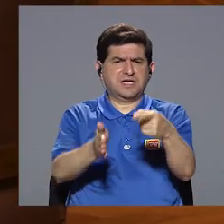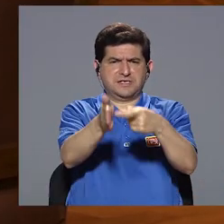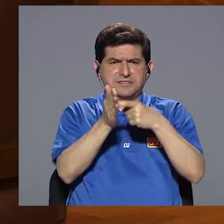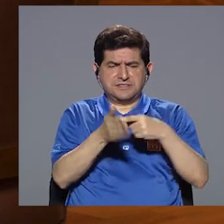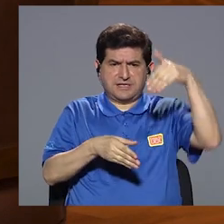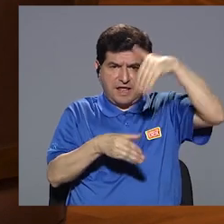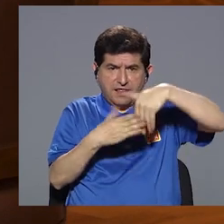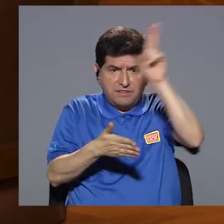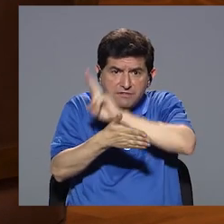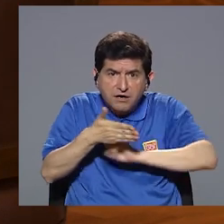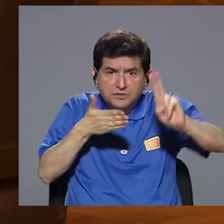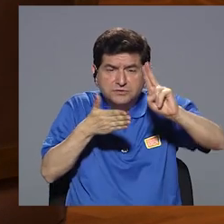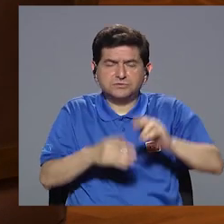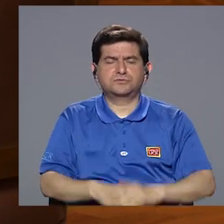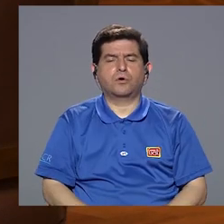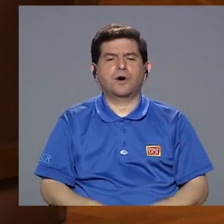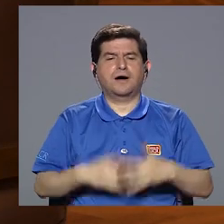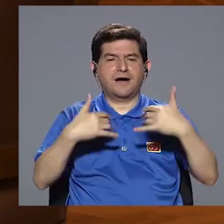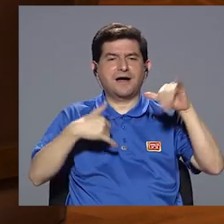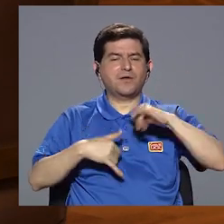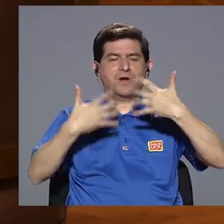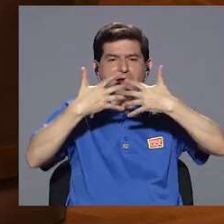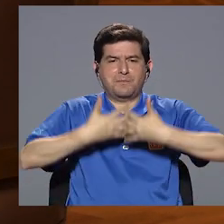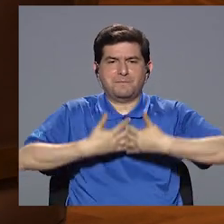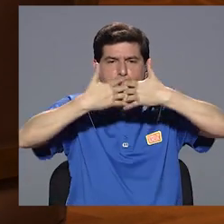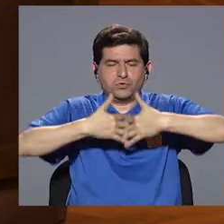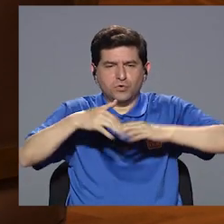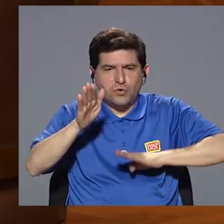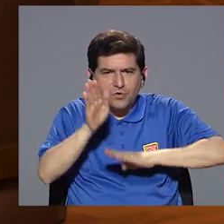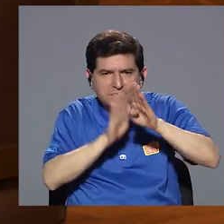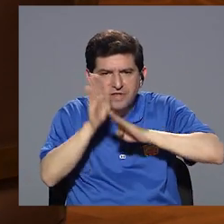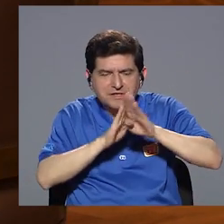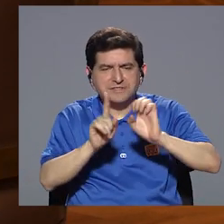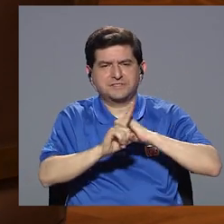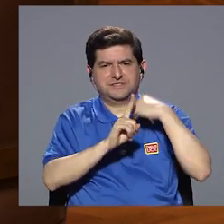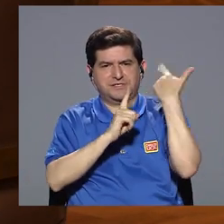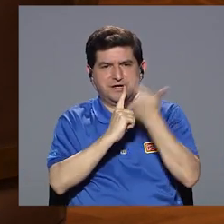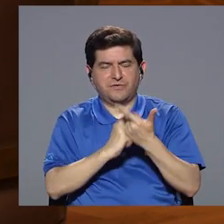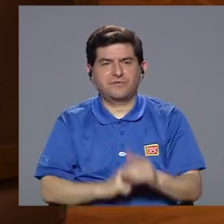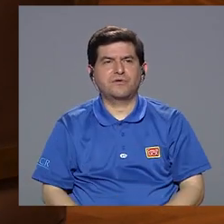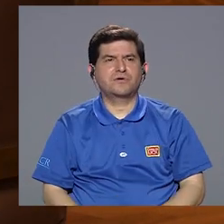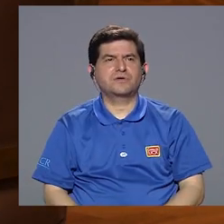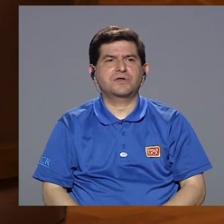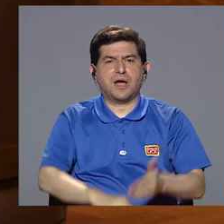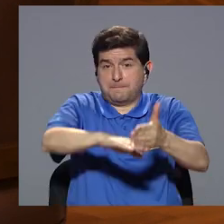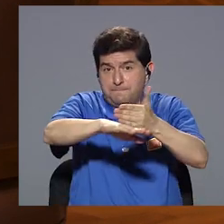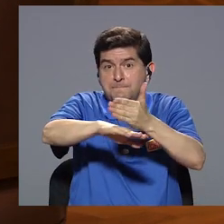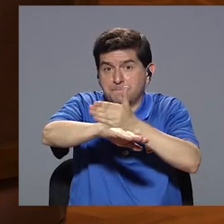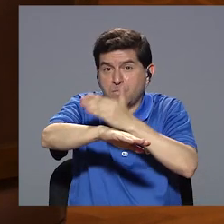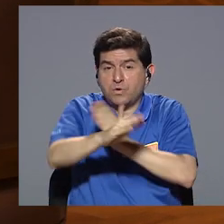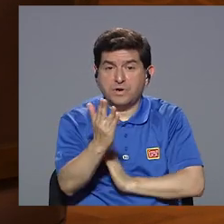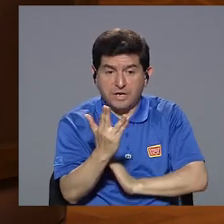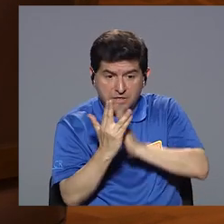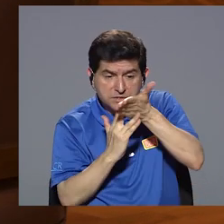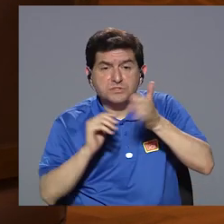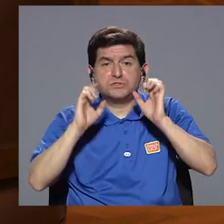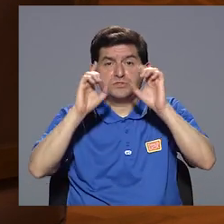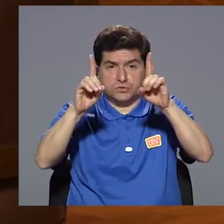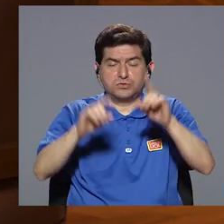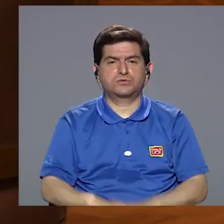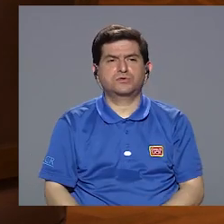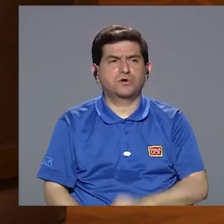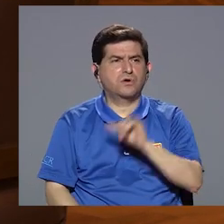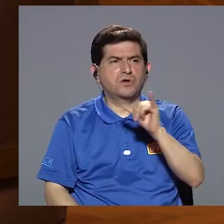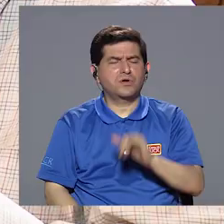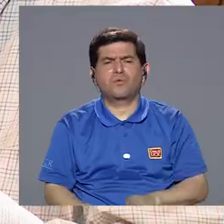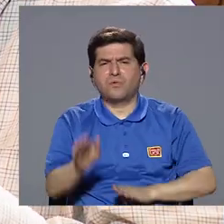exigencia académica en las universidades pues ha sido un motor de desarrollo social de vida una vida de ascenso a través de